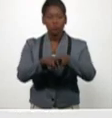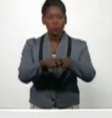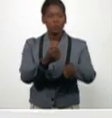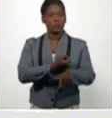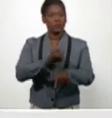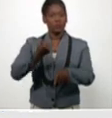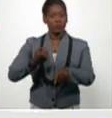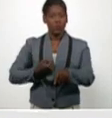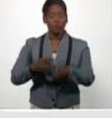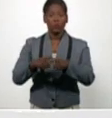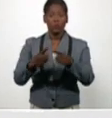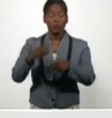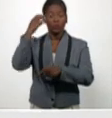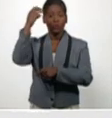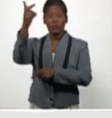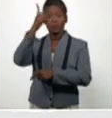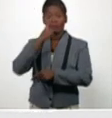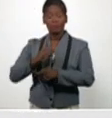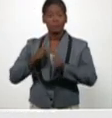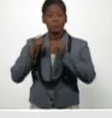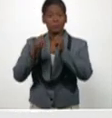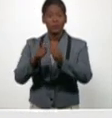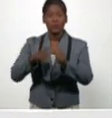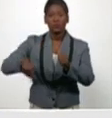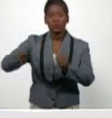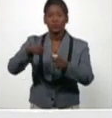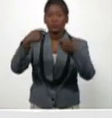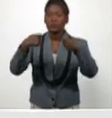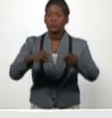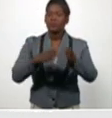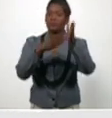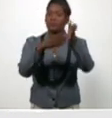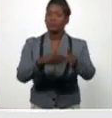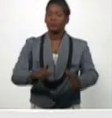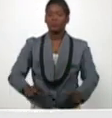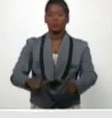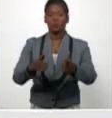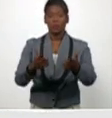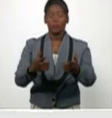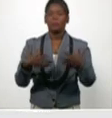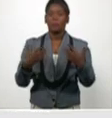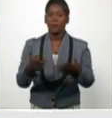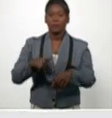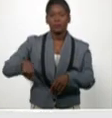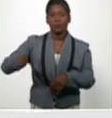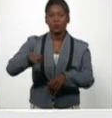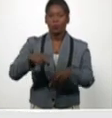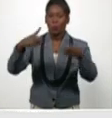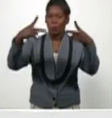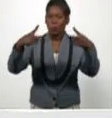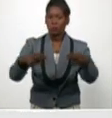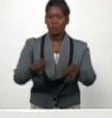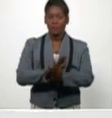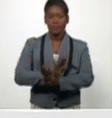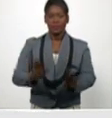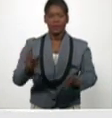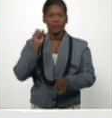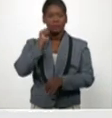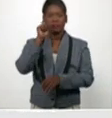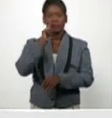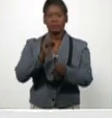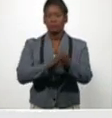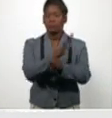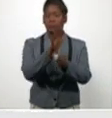planteado, para que realmente se revierta la situación epidémica que tanta afectación está